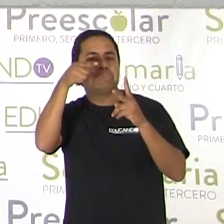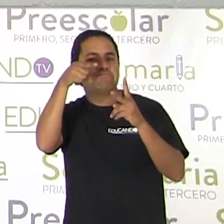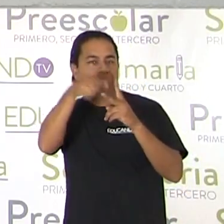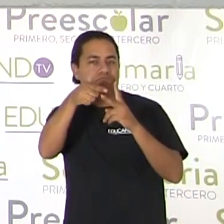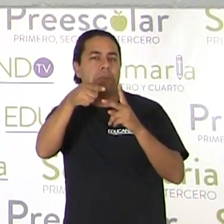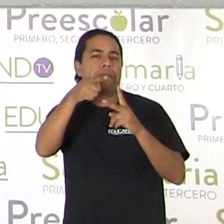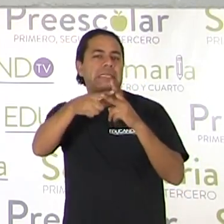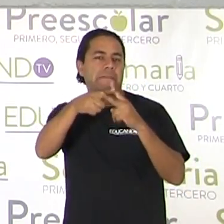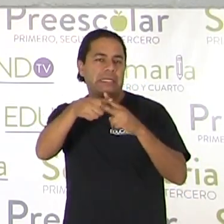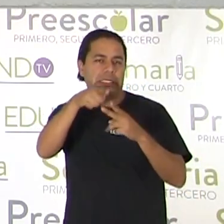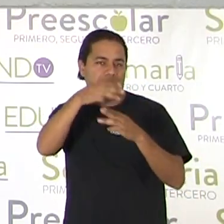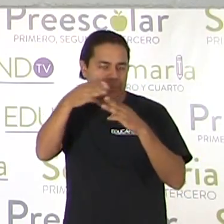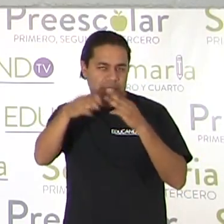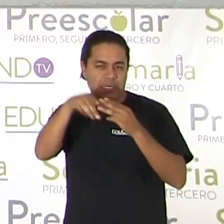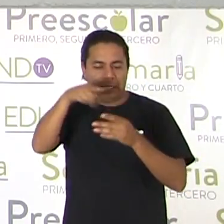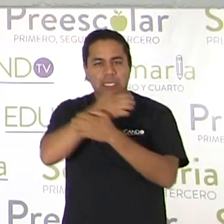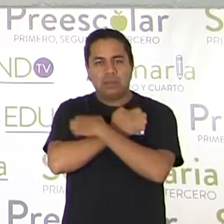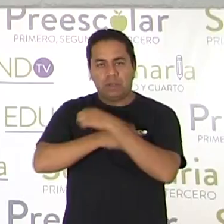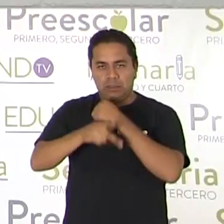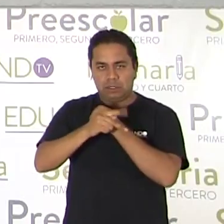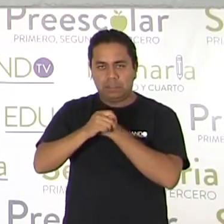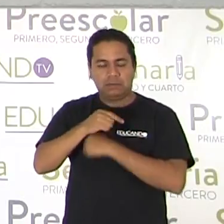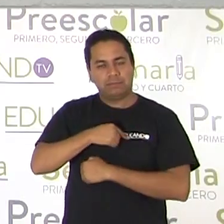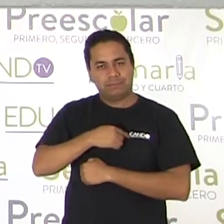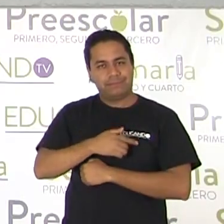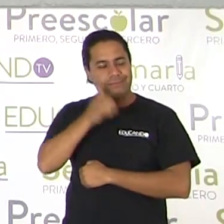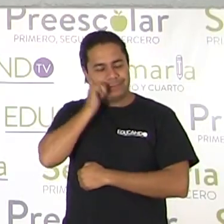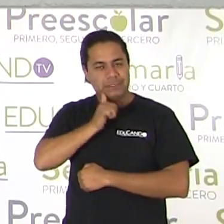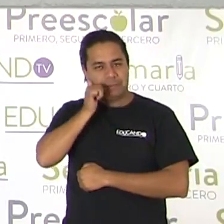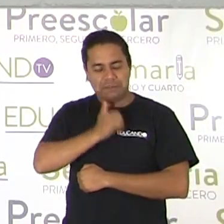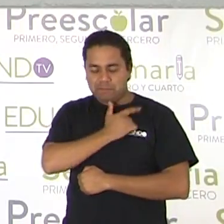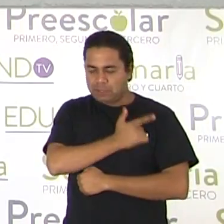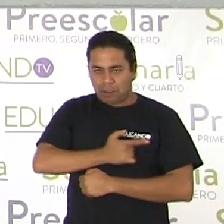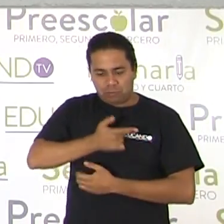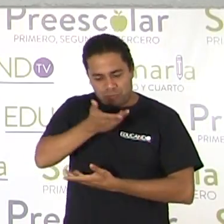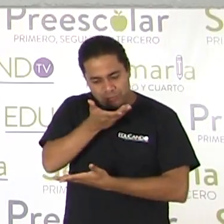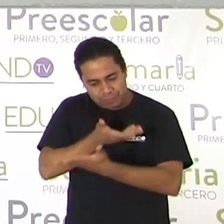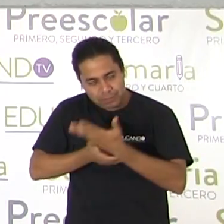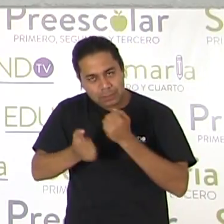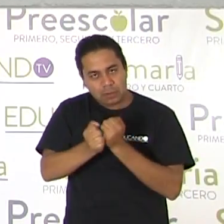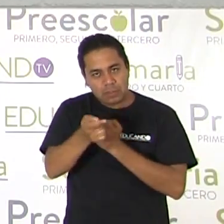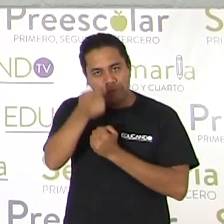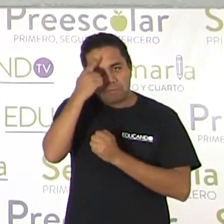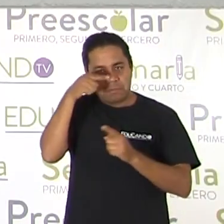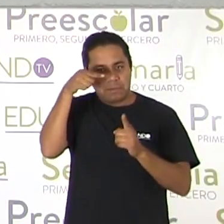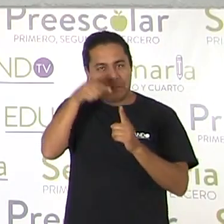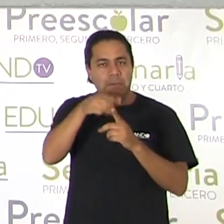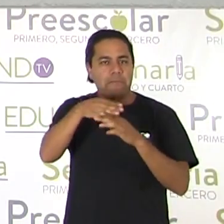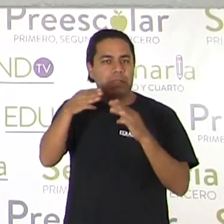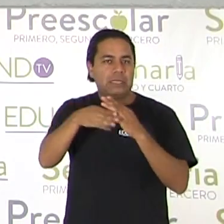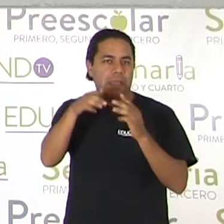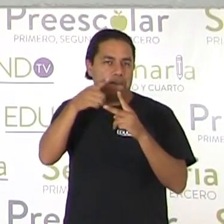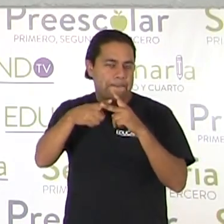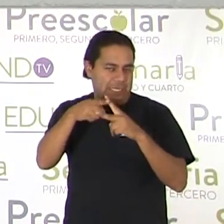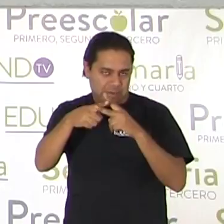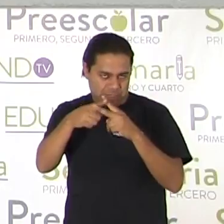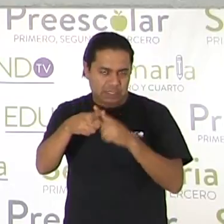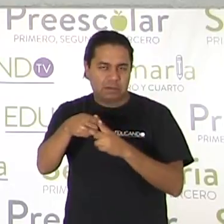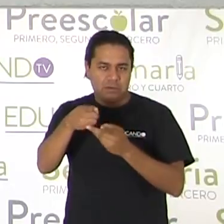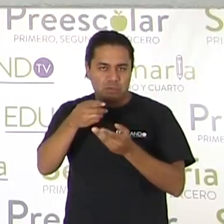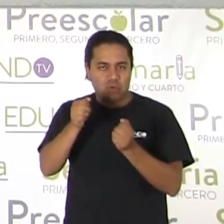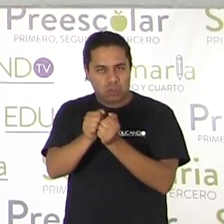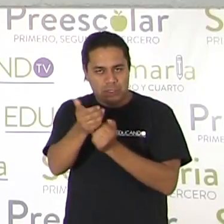Educando TV. Como siempre es un gusto poder compartir contigo estas sesiones de matemáticas o de desafíos matemáticos.